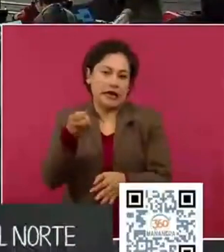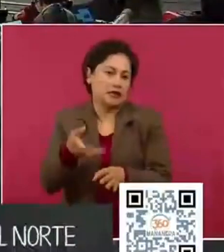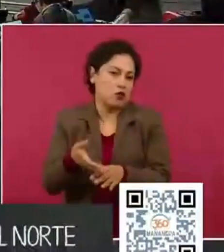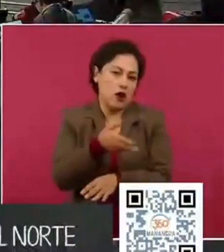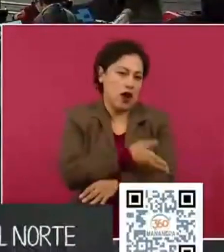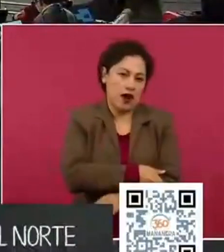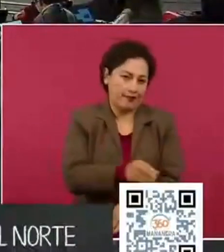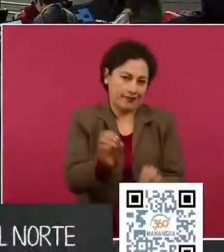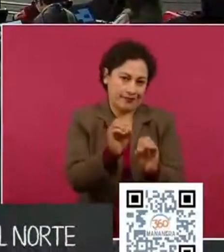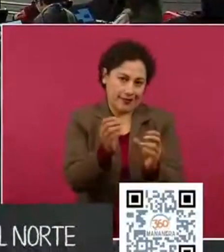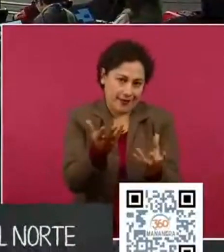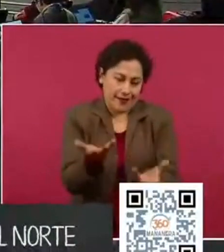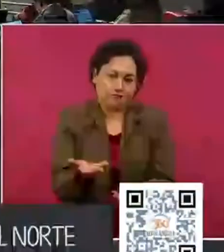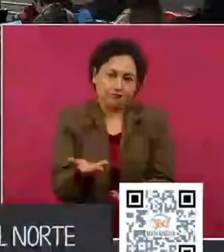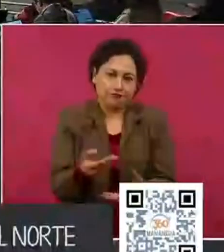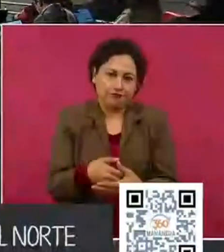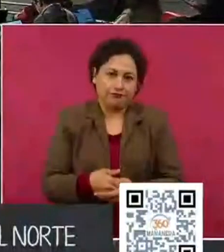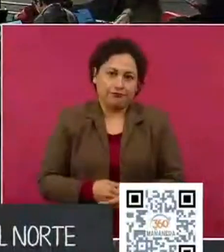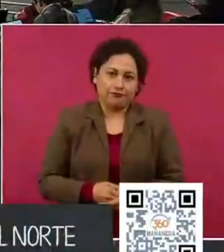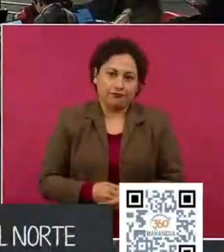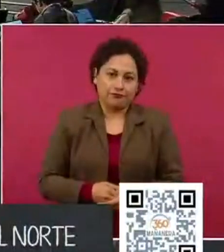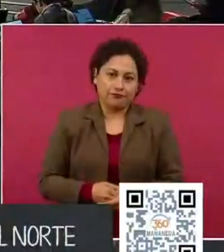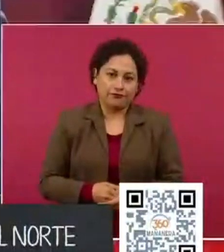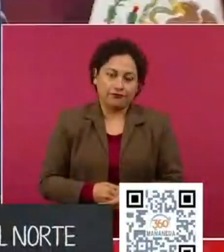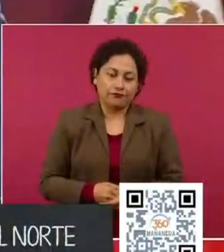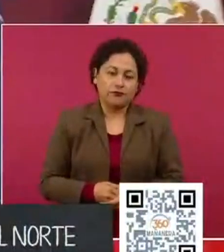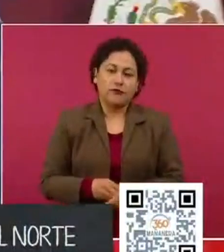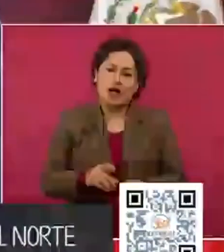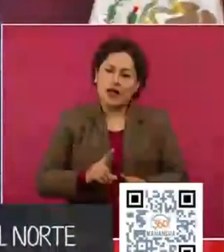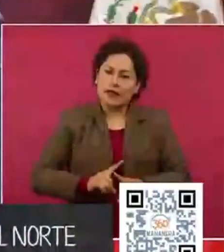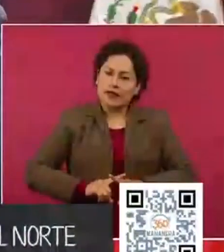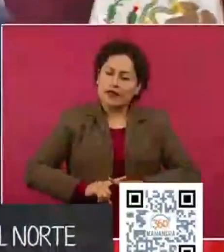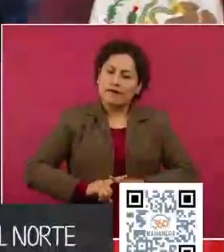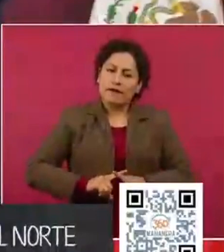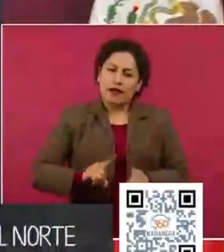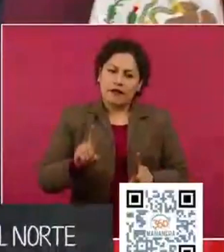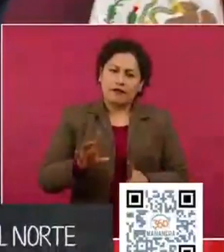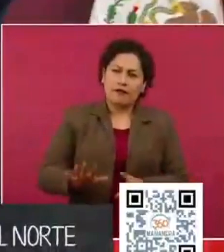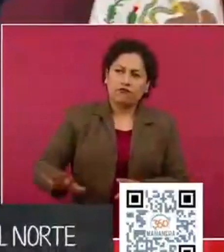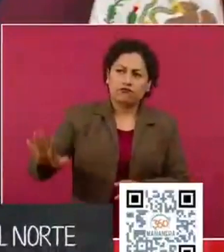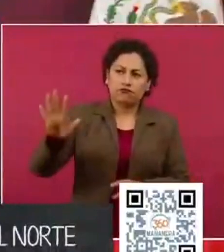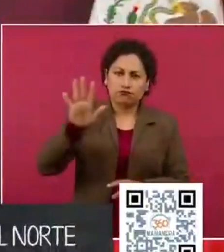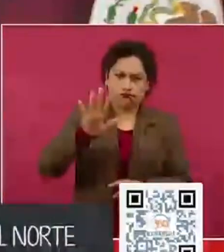diferencia de Asia en donde tienen una planeación